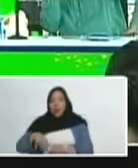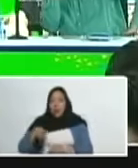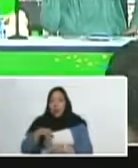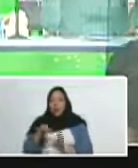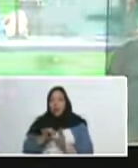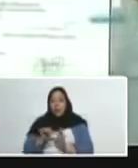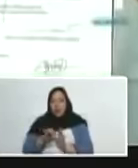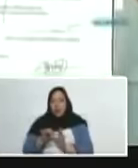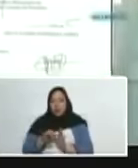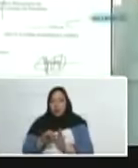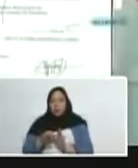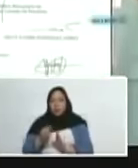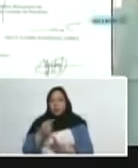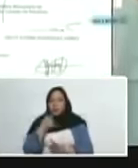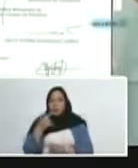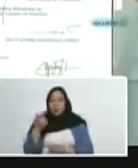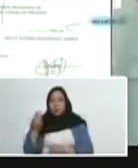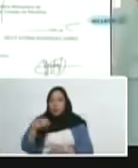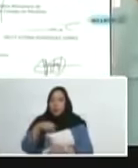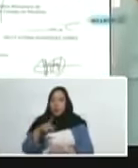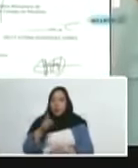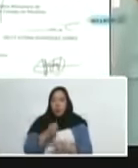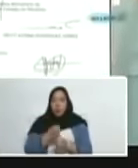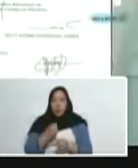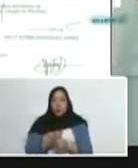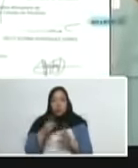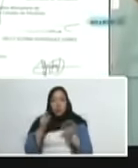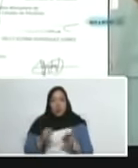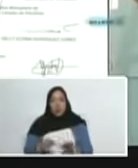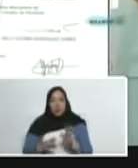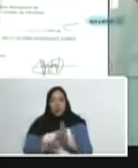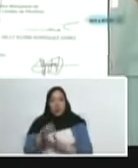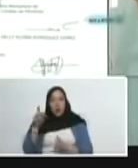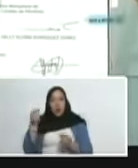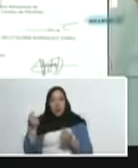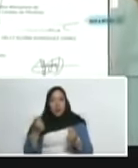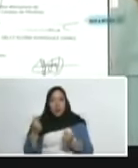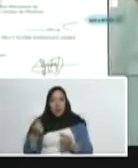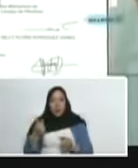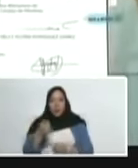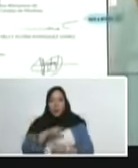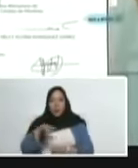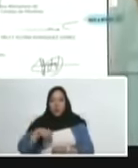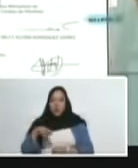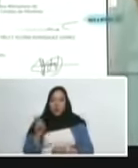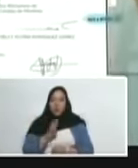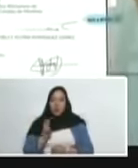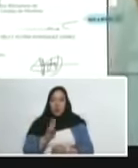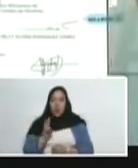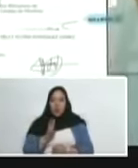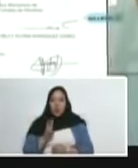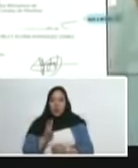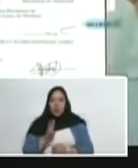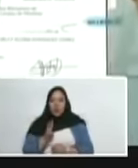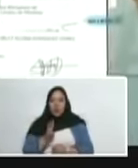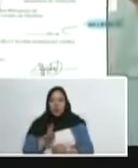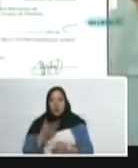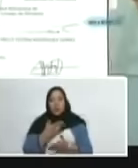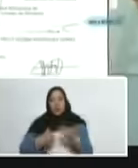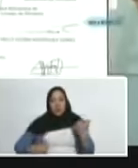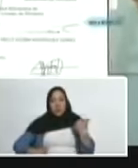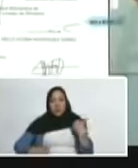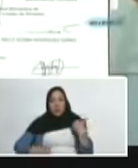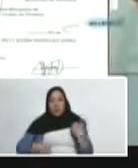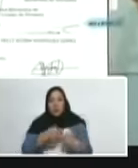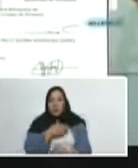decreto que no es más que un paso más hacia ese destino de prosperidad que tenemos los venezolanos y venezolanas. Presidente, yo